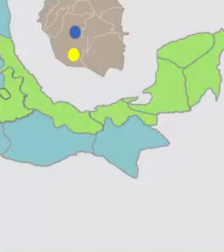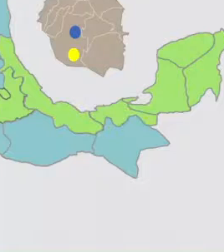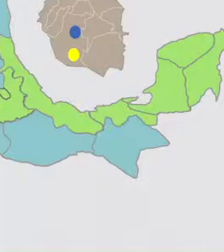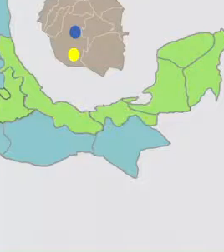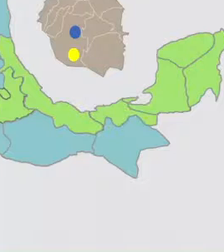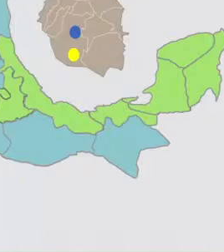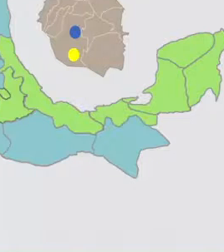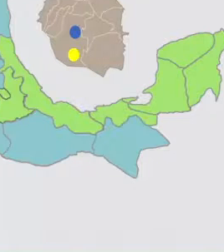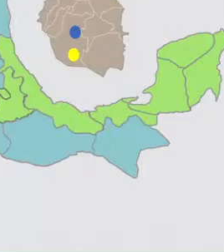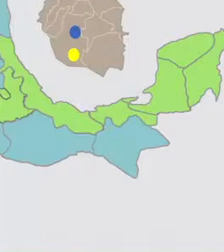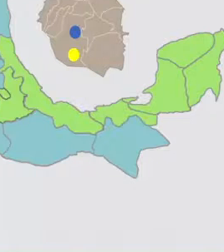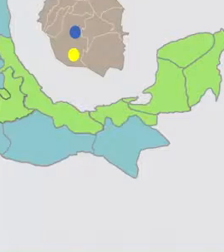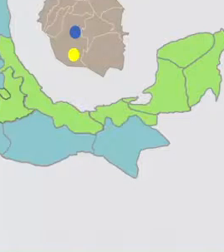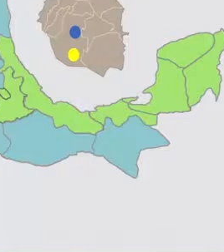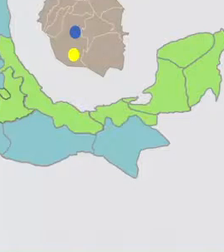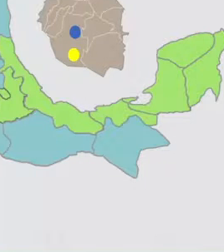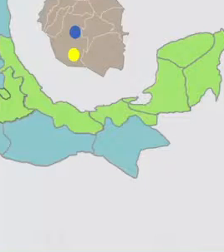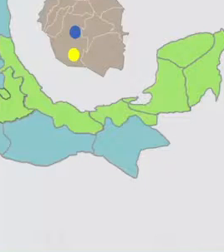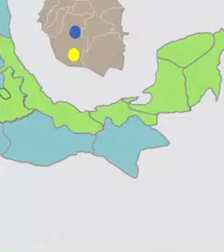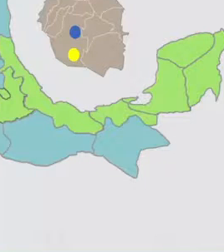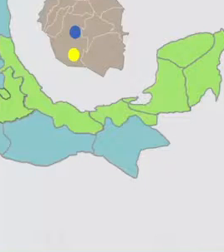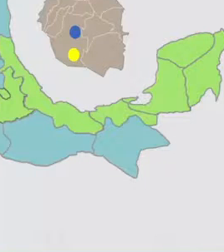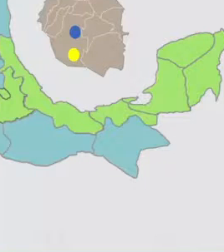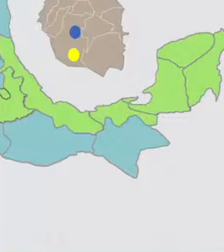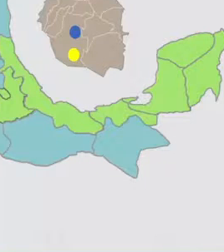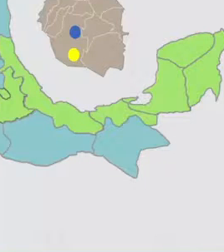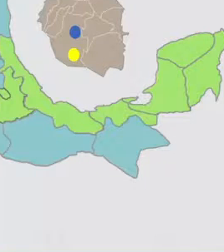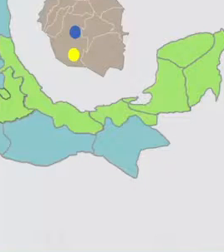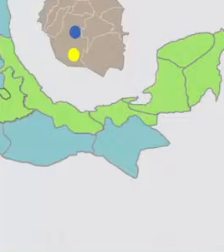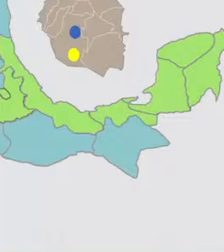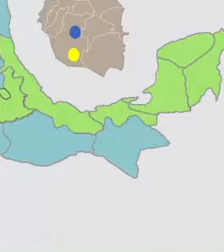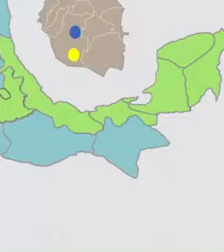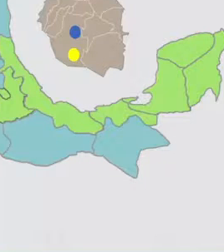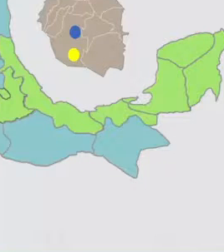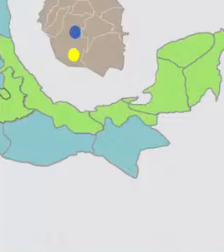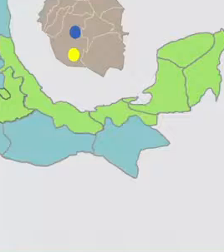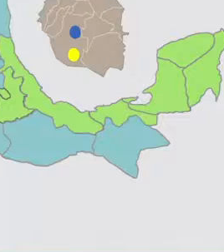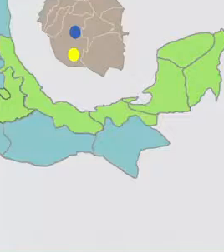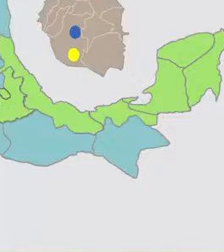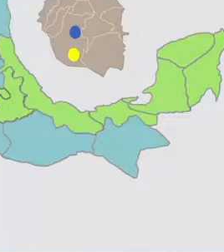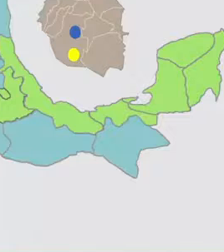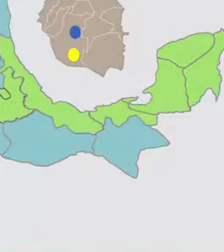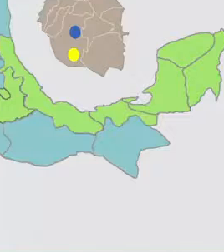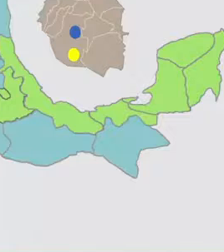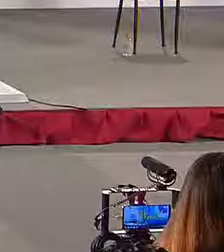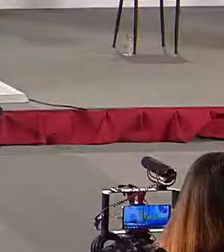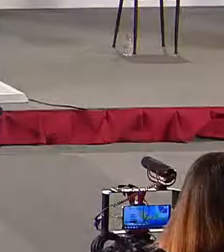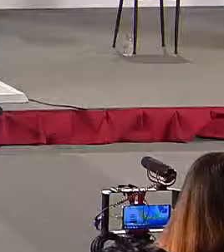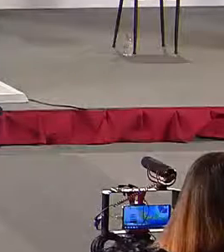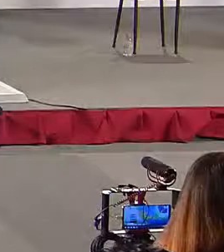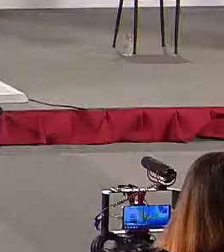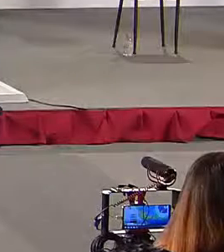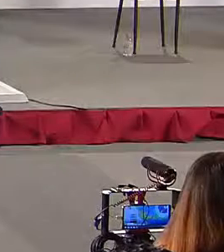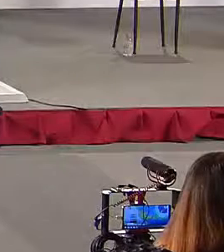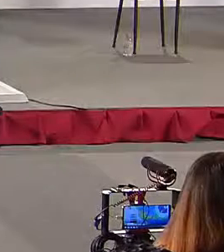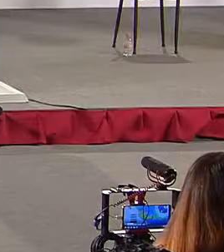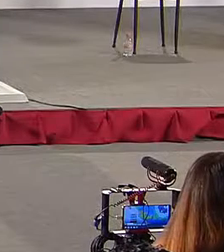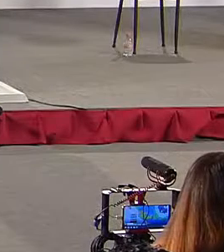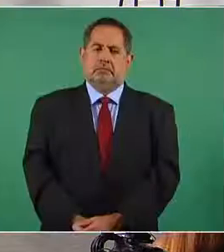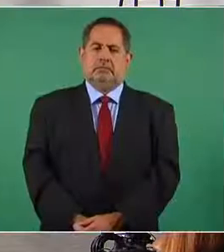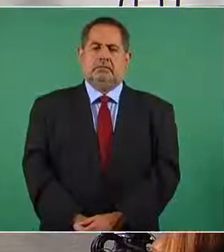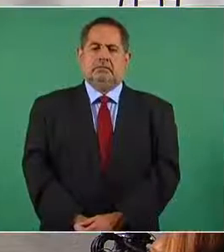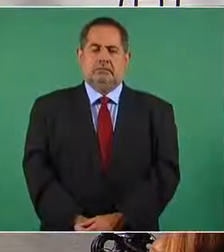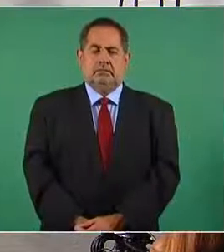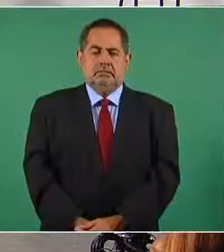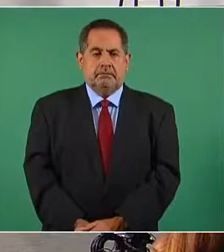corresponde al grupo Bankish en verde y Birmex en rojo, que matizado está en los institutos de salud y